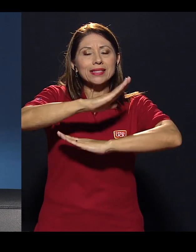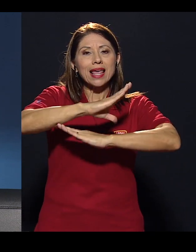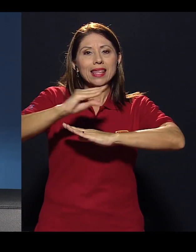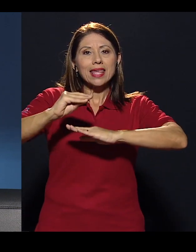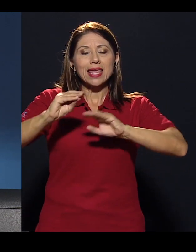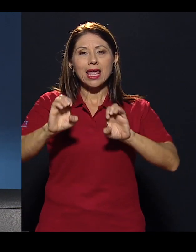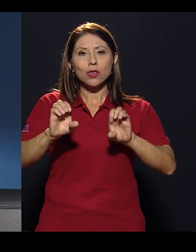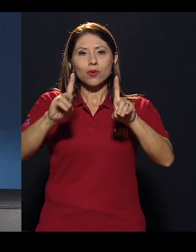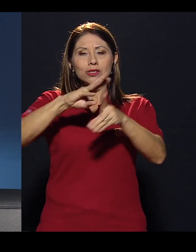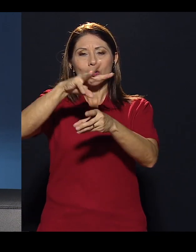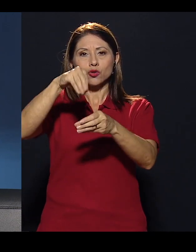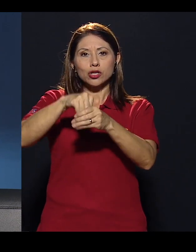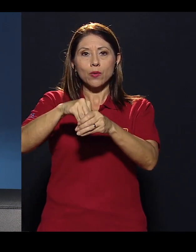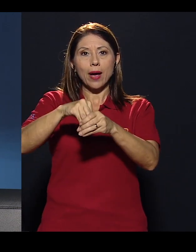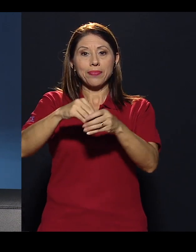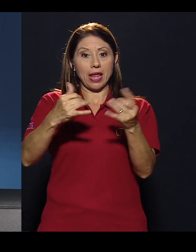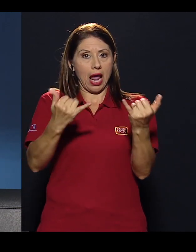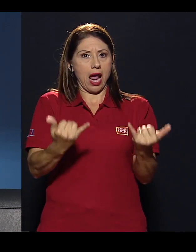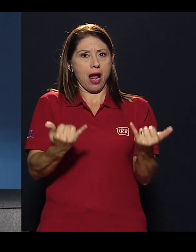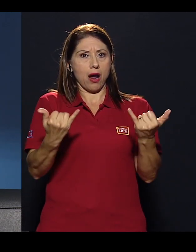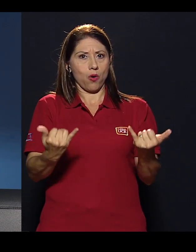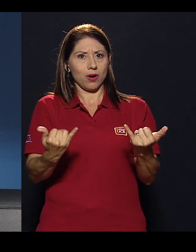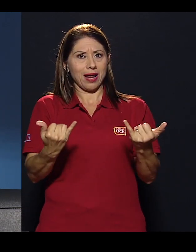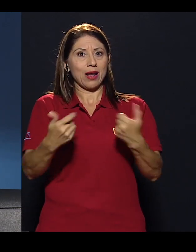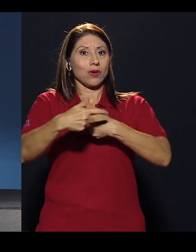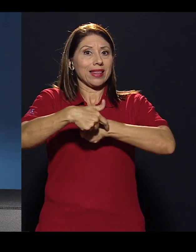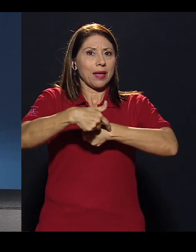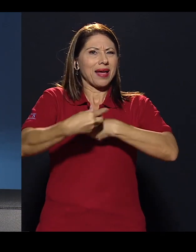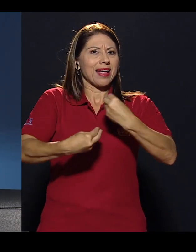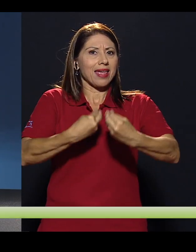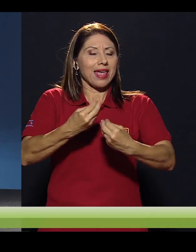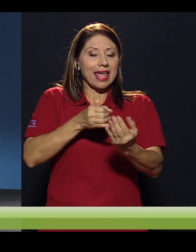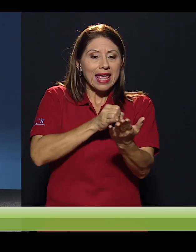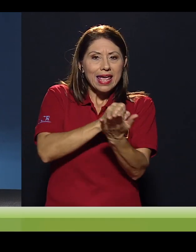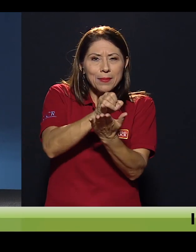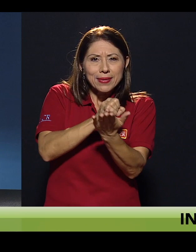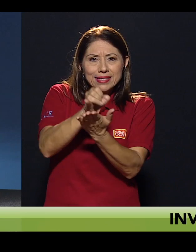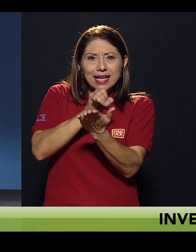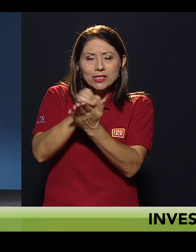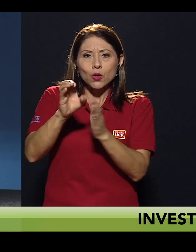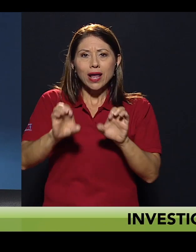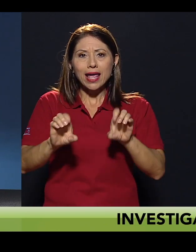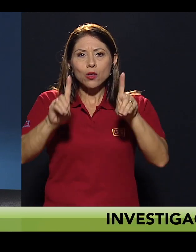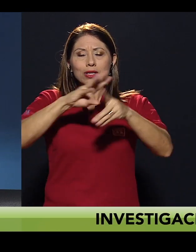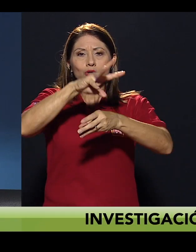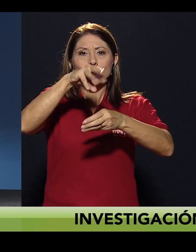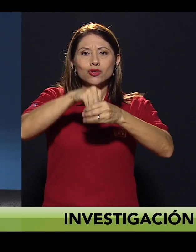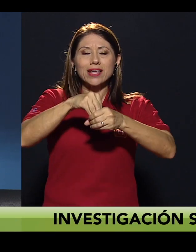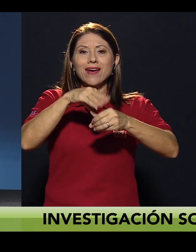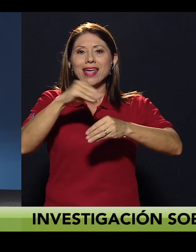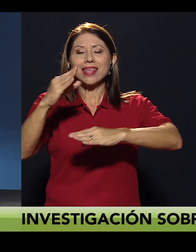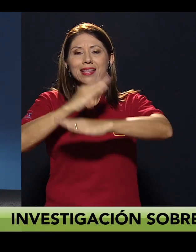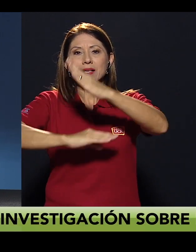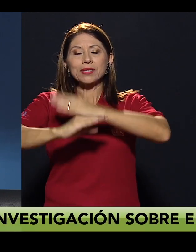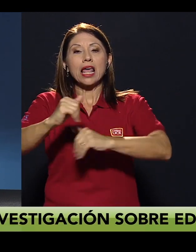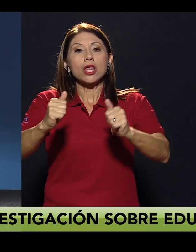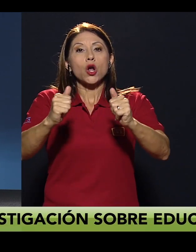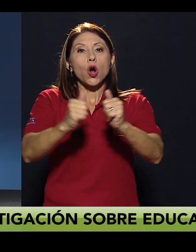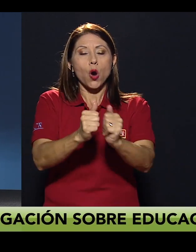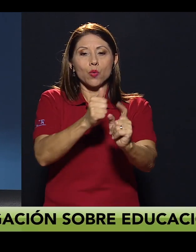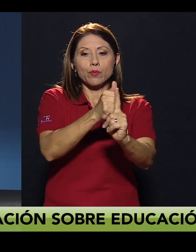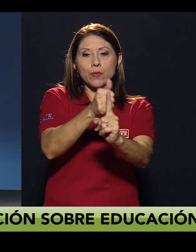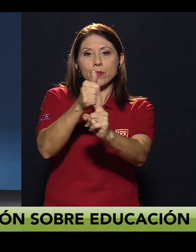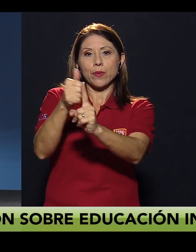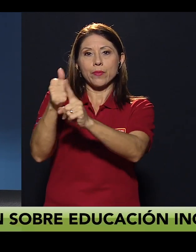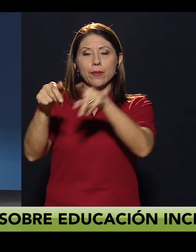inclusiva. Hoy estamos en una etapa en la que hacemos investigación en educación inclusiva y discapacidad con las